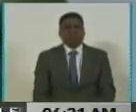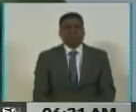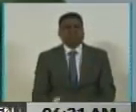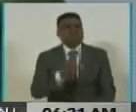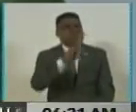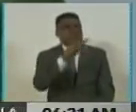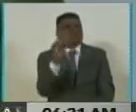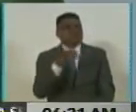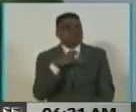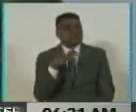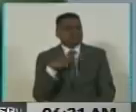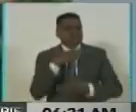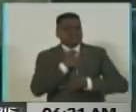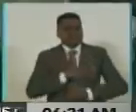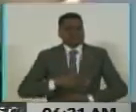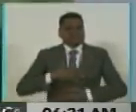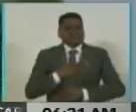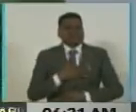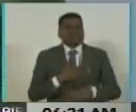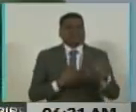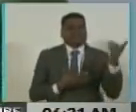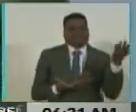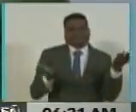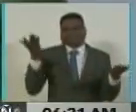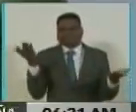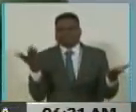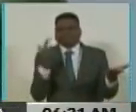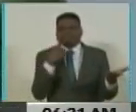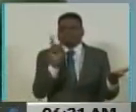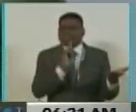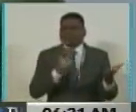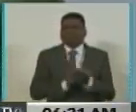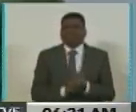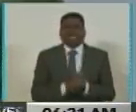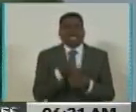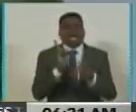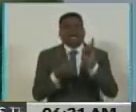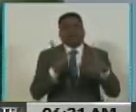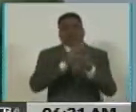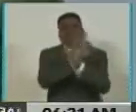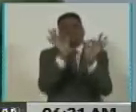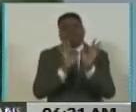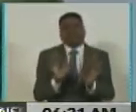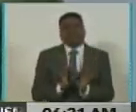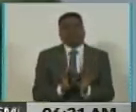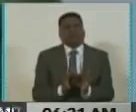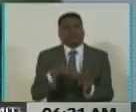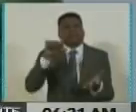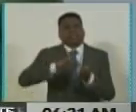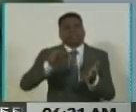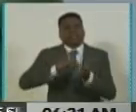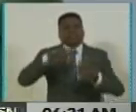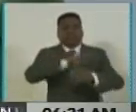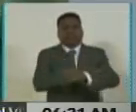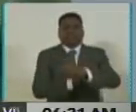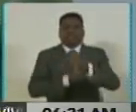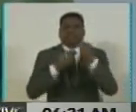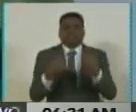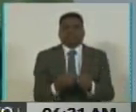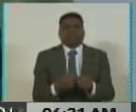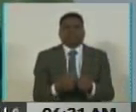sienten cómodos con este polo ni con el otro polo, y de alguna manera ese centro que se estaría fortaleciendo se